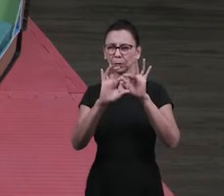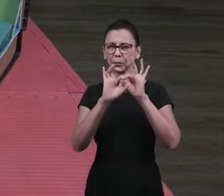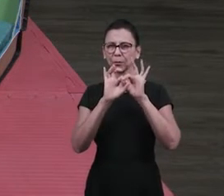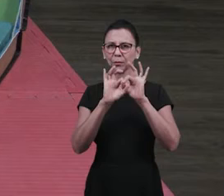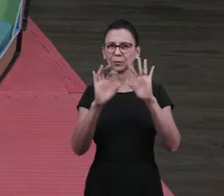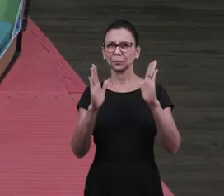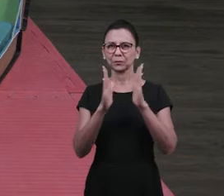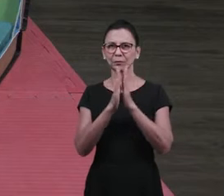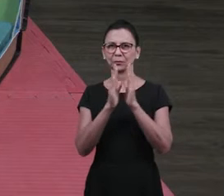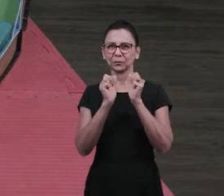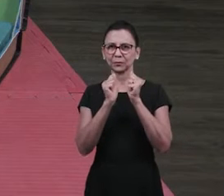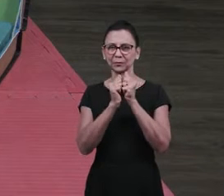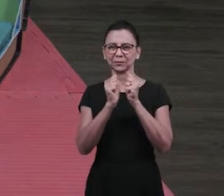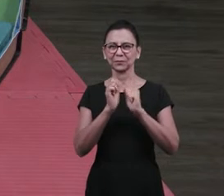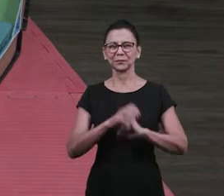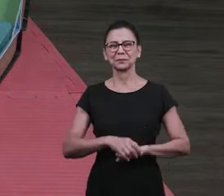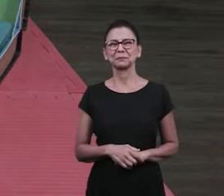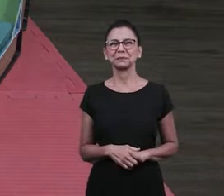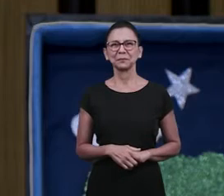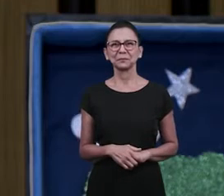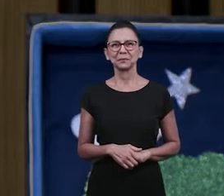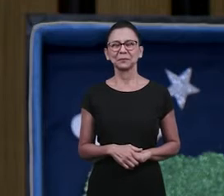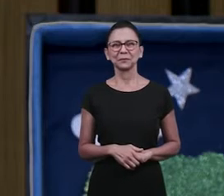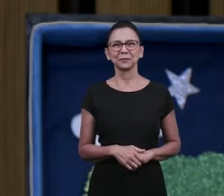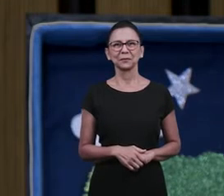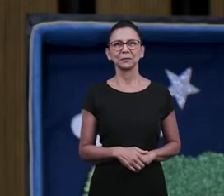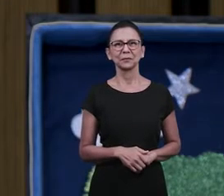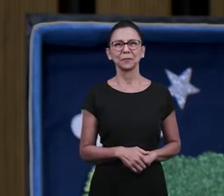para juntos hacer una oración.